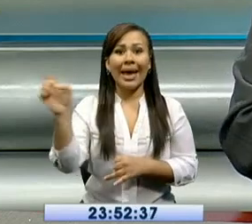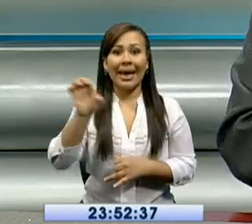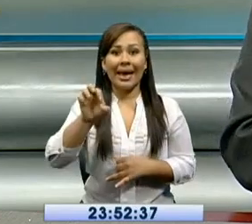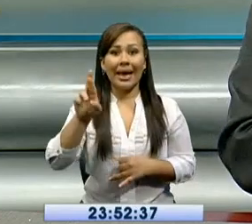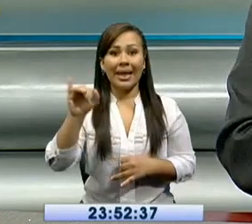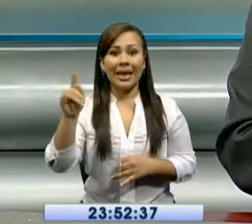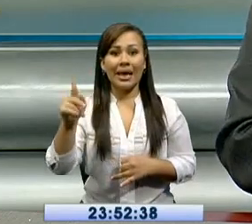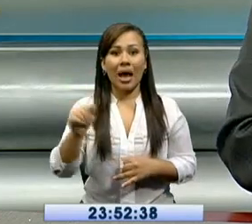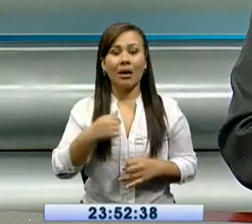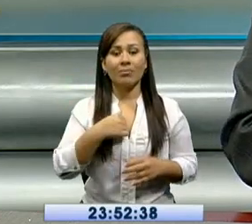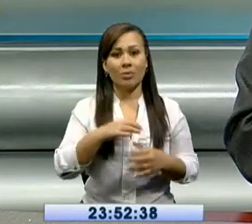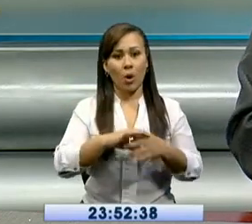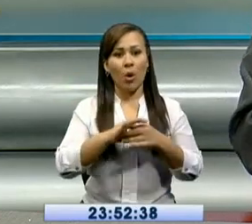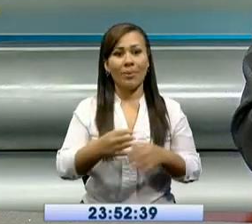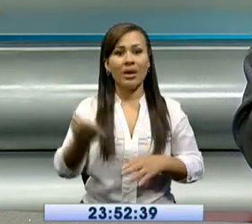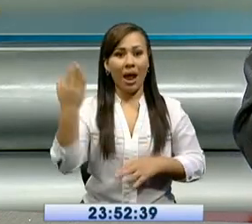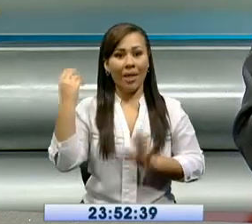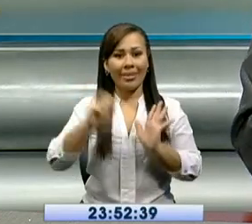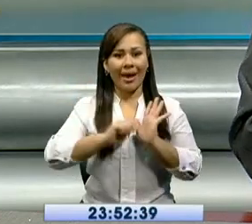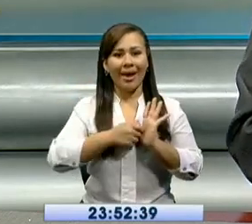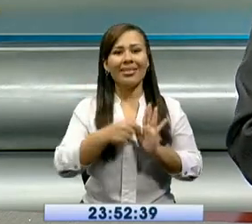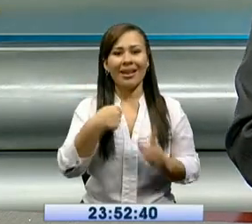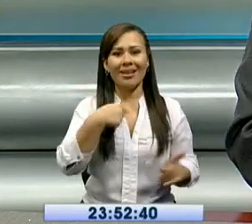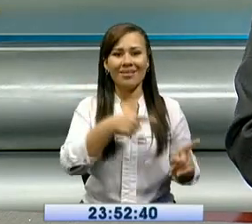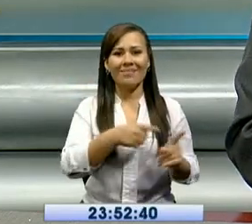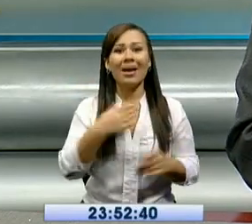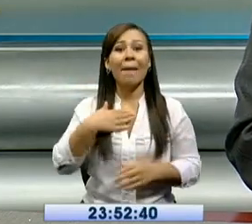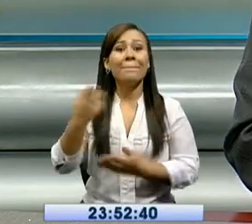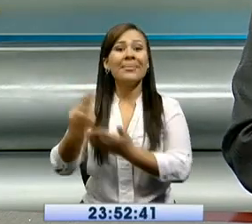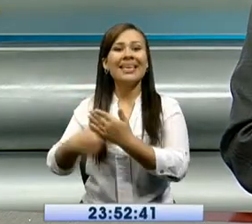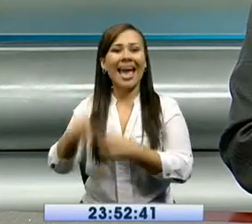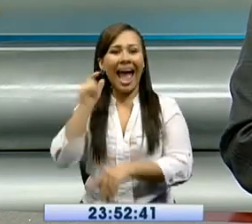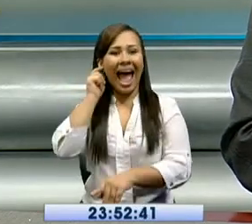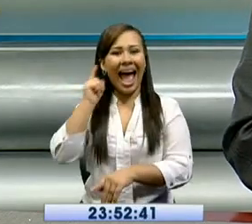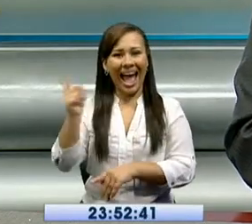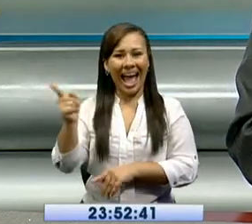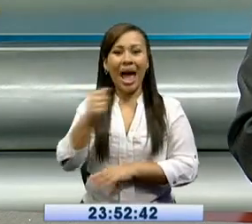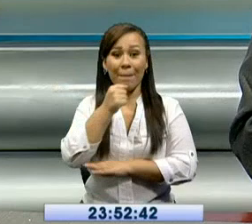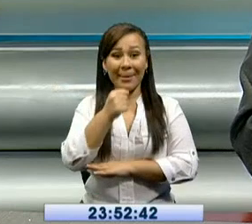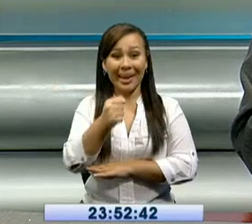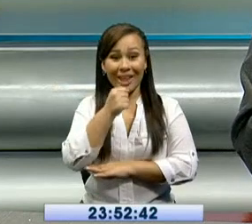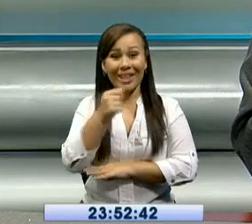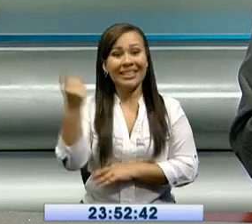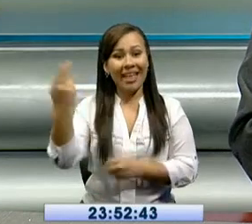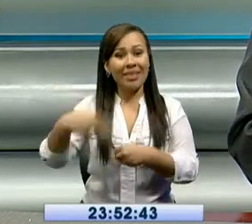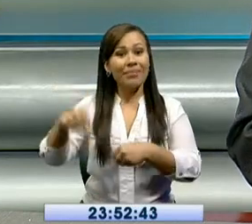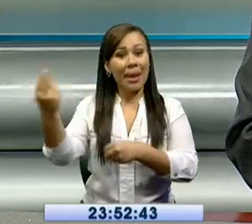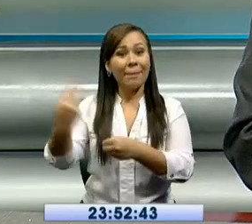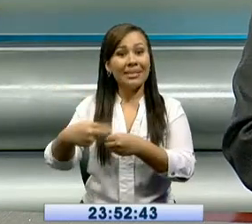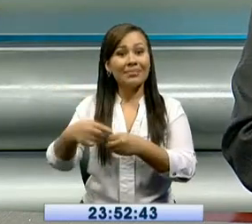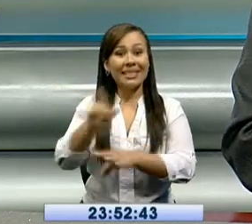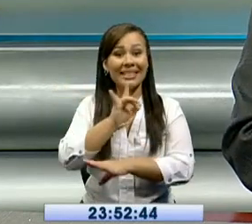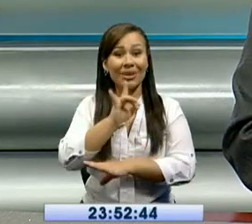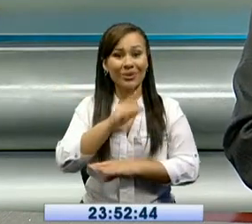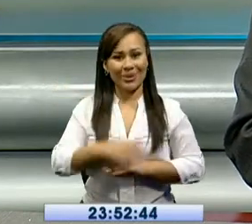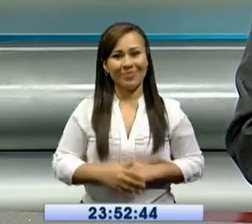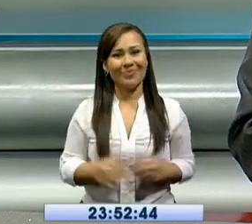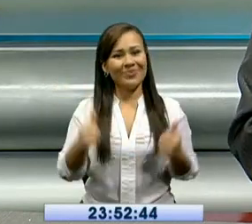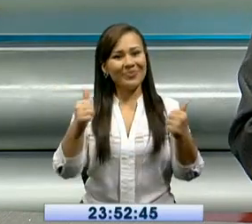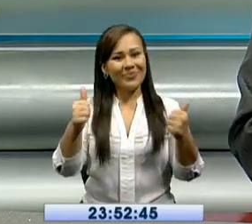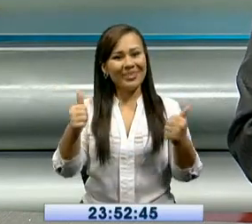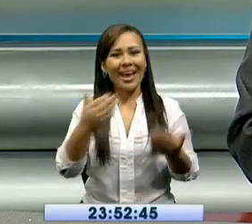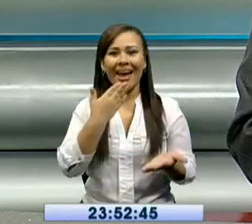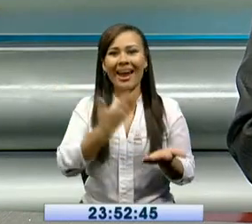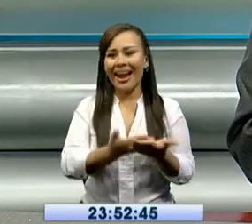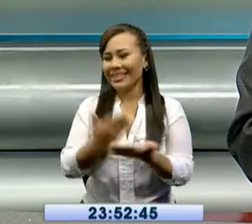mi compañero en otro canal que estuve, y Erika, mi hija, periodista también que ejerce en Estados Unidos. Qué bien recibir